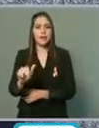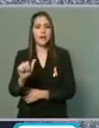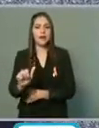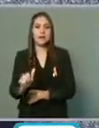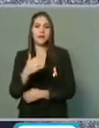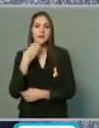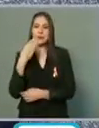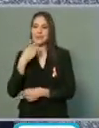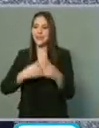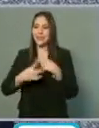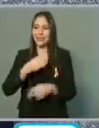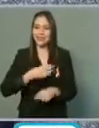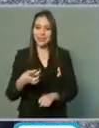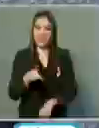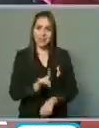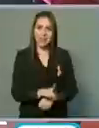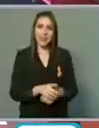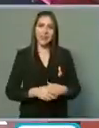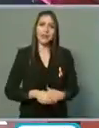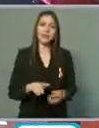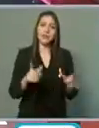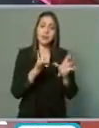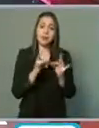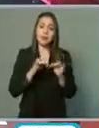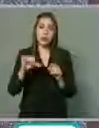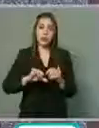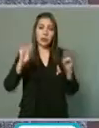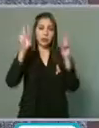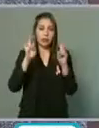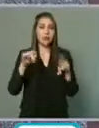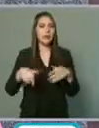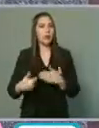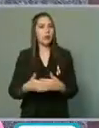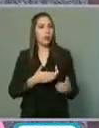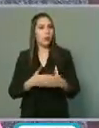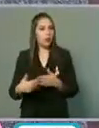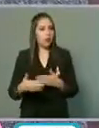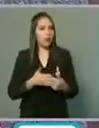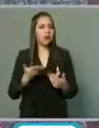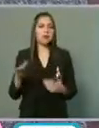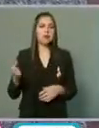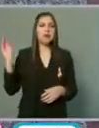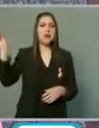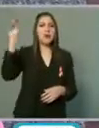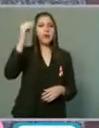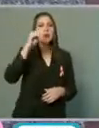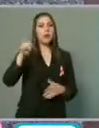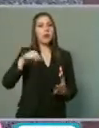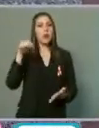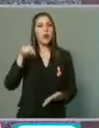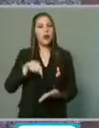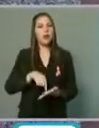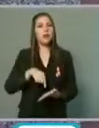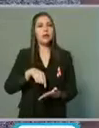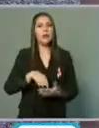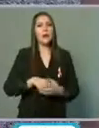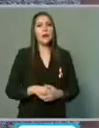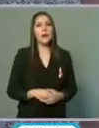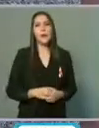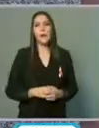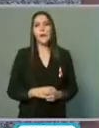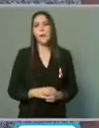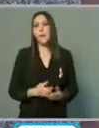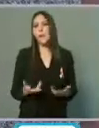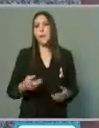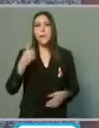Bienvenido. Muy buenos días. Y vamos a hablar de un tema que efectivamente está muy de moda, que en muchos lugares está, pues